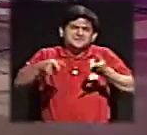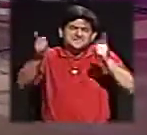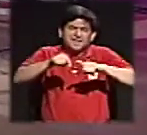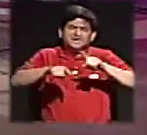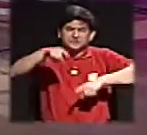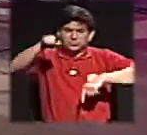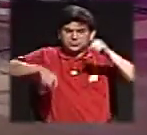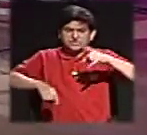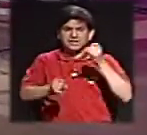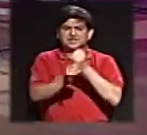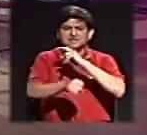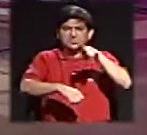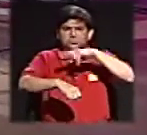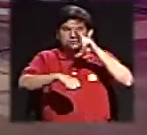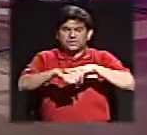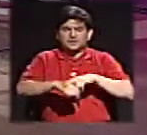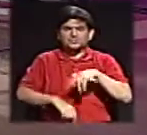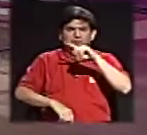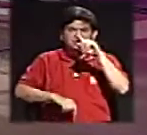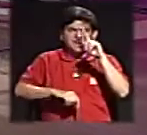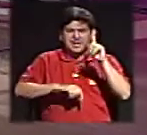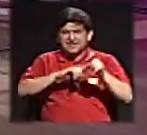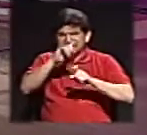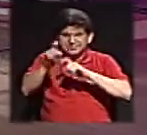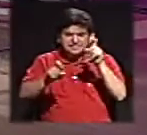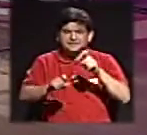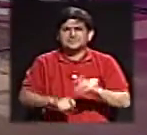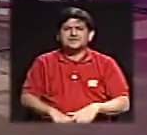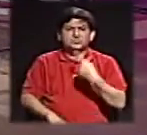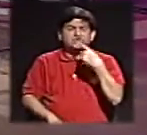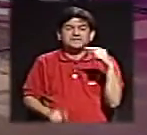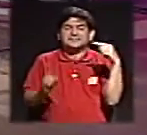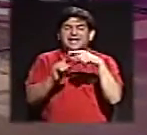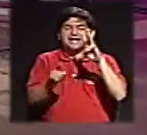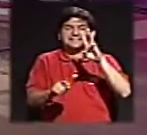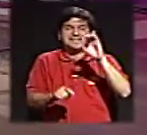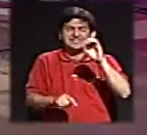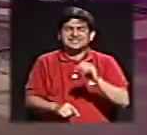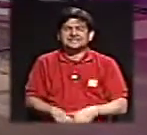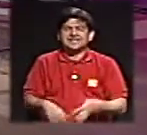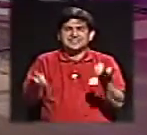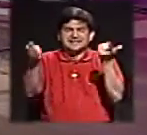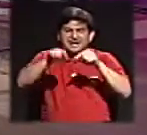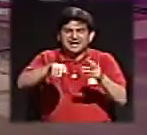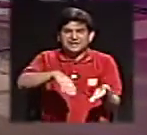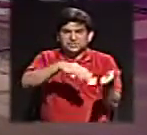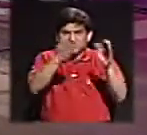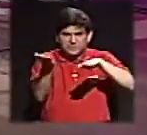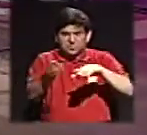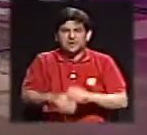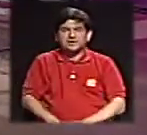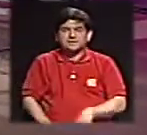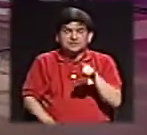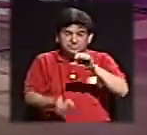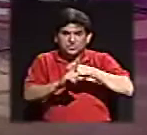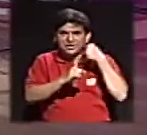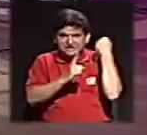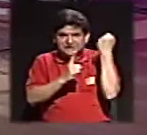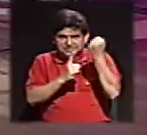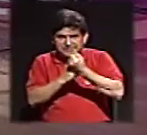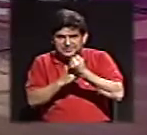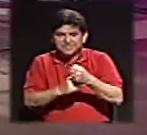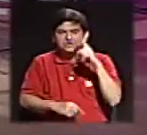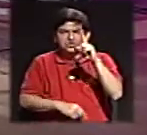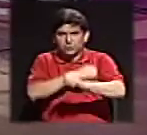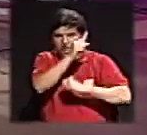Las estadísticas del Instituto Nacional de Estadística y Censos nos plantean hasta 60 casos de defunciones por MIBE